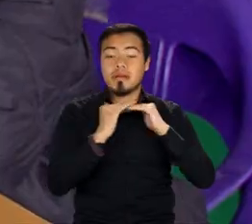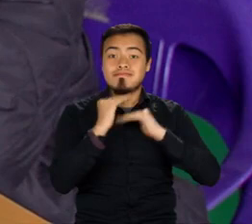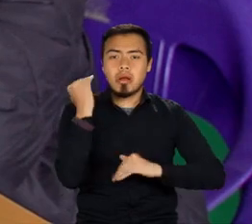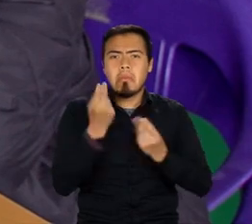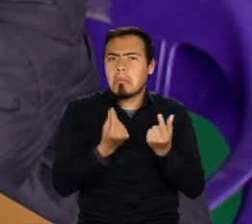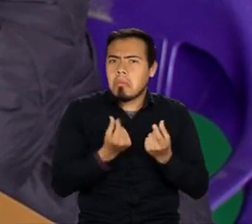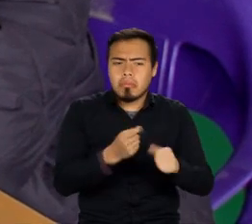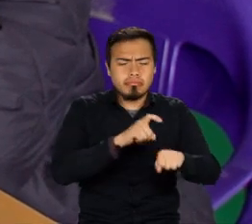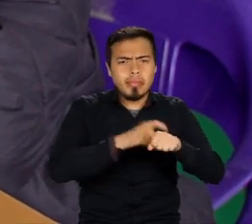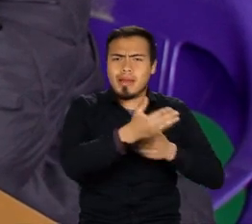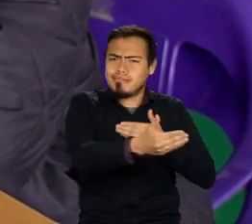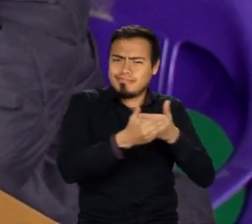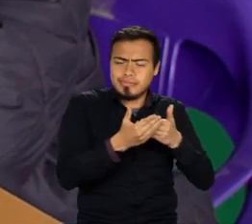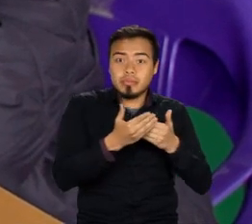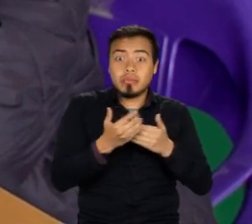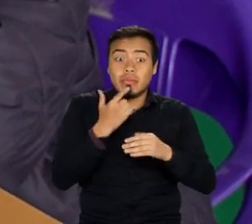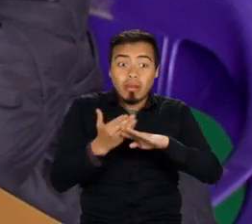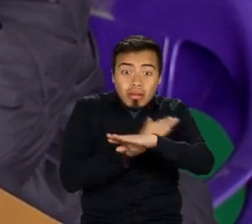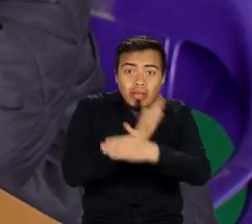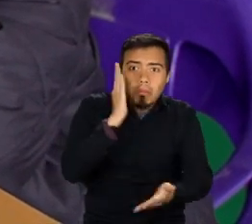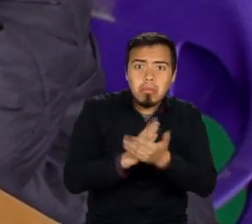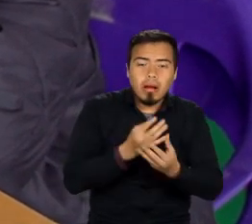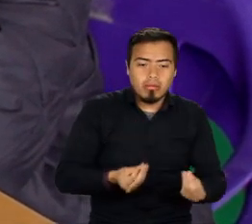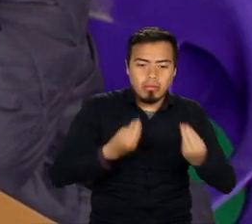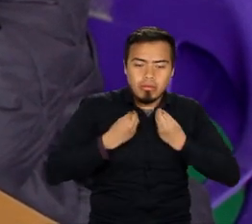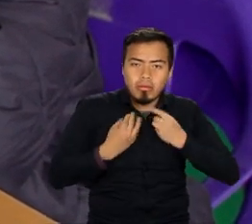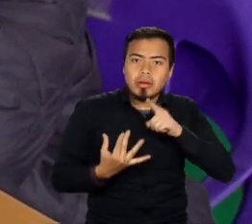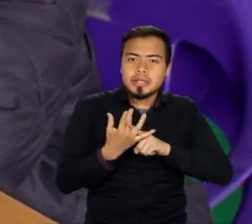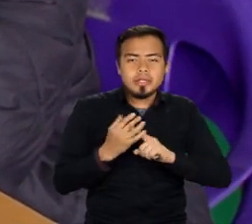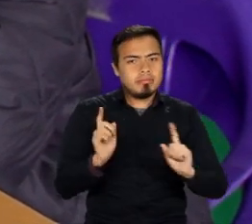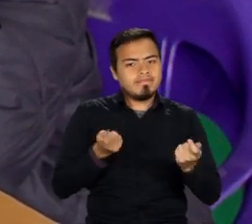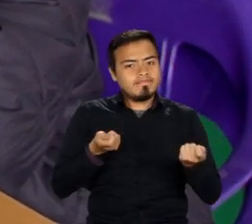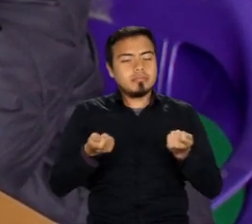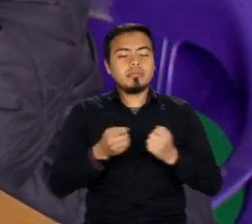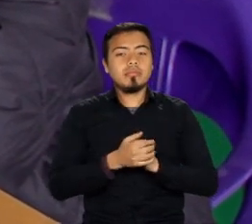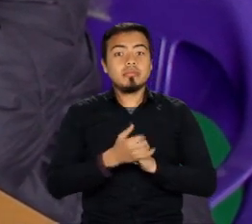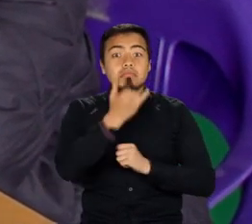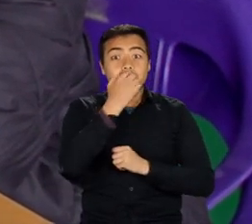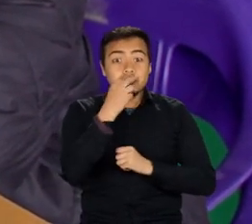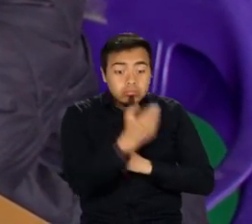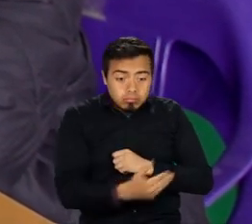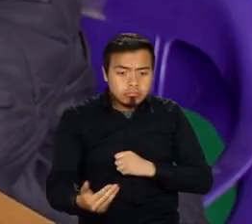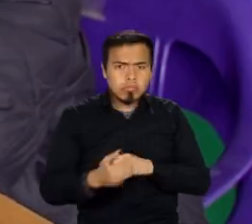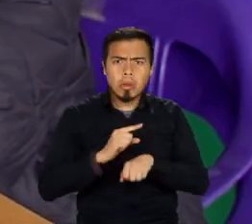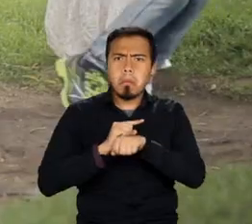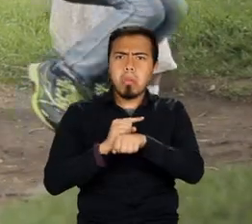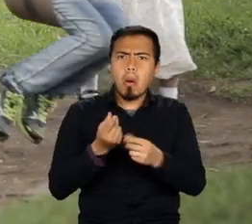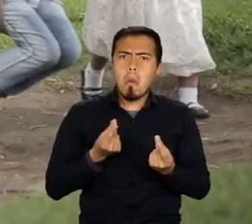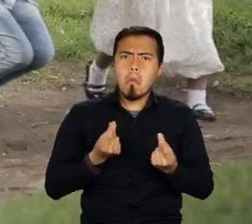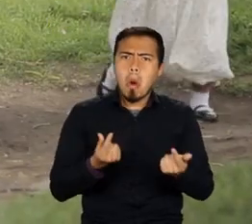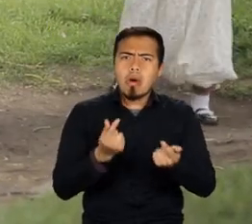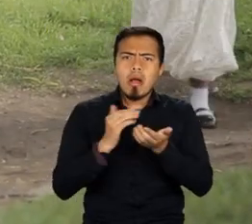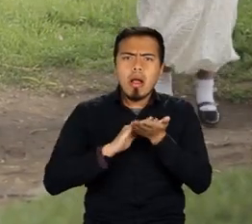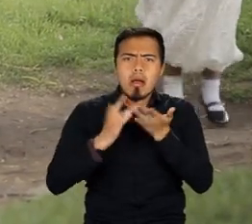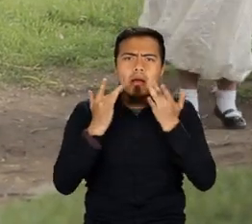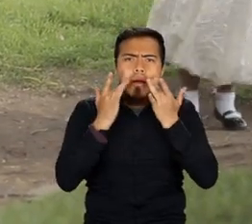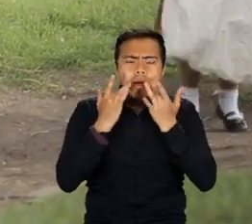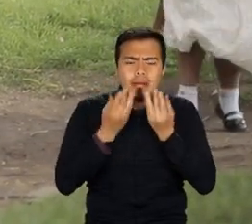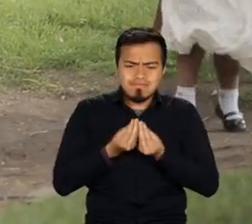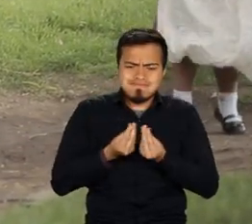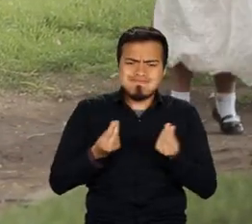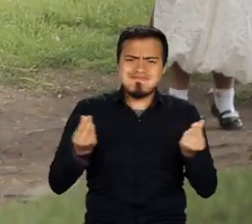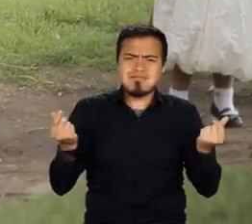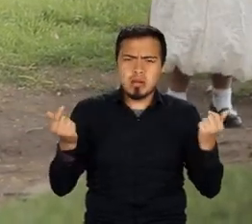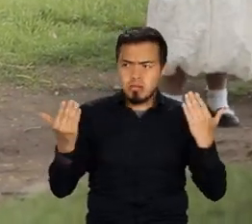por periodos más breves antes de que se presenten efectos secundarios. Los niños parecen recuperarse más rápidamente de los